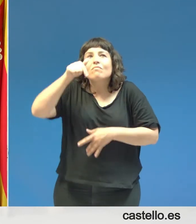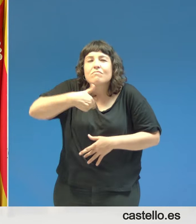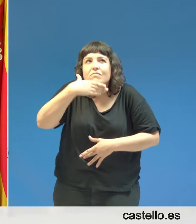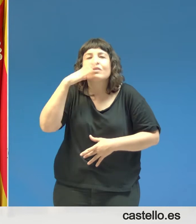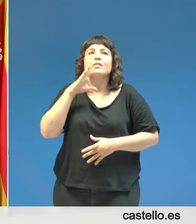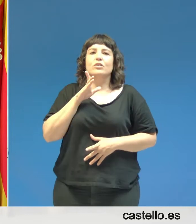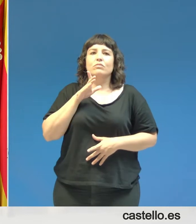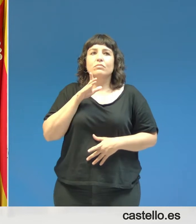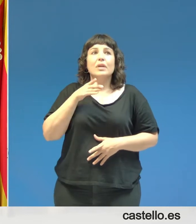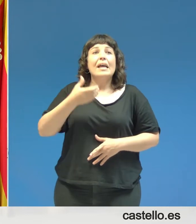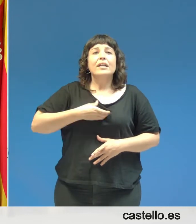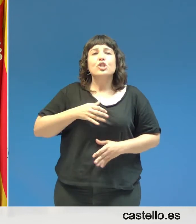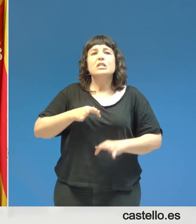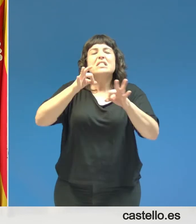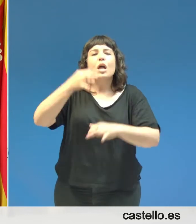del poble de Castelló.